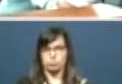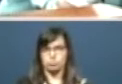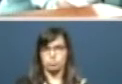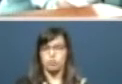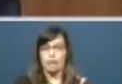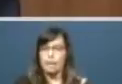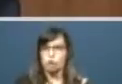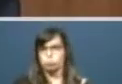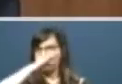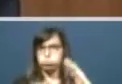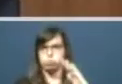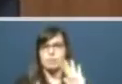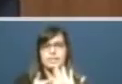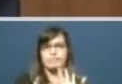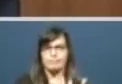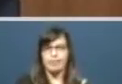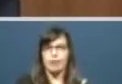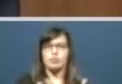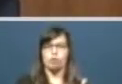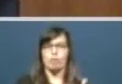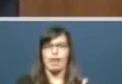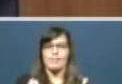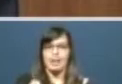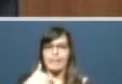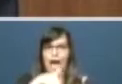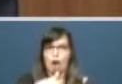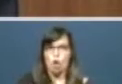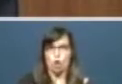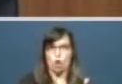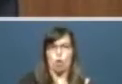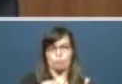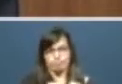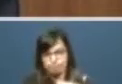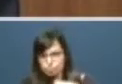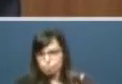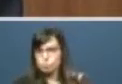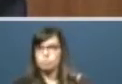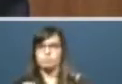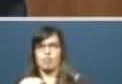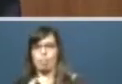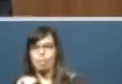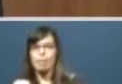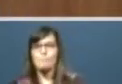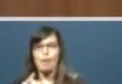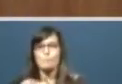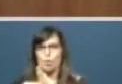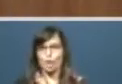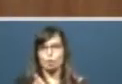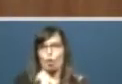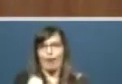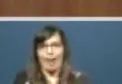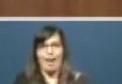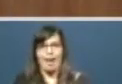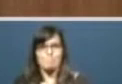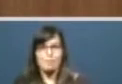ese desequilibrio y canalizar esa capacidad de ahorro hacia proyectos viables que creen riqueza y empleo es necesario para apuntalar la recuperación